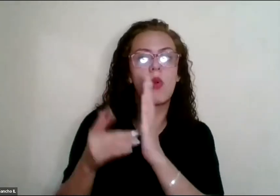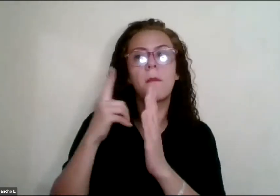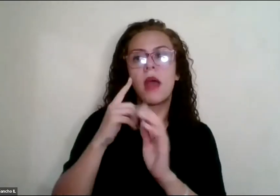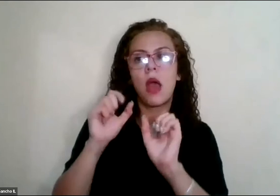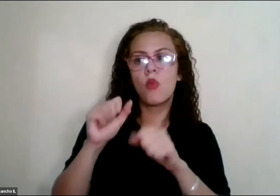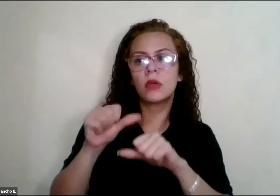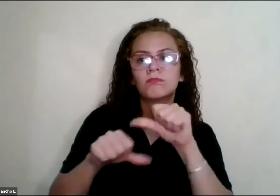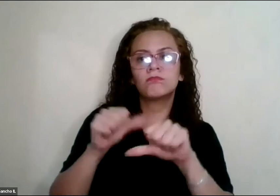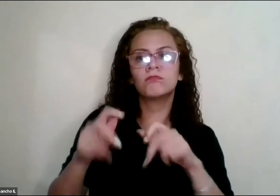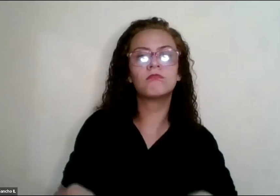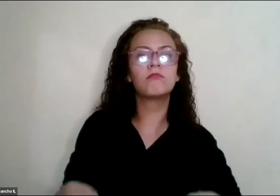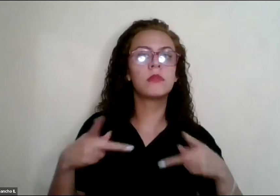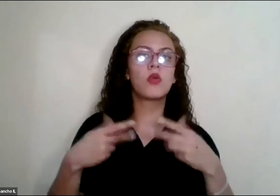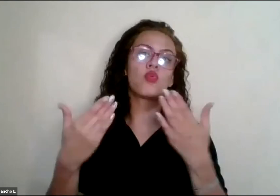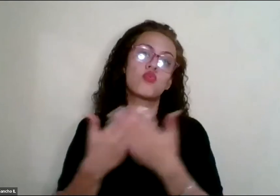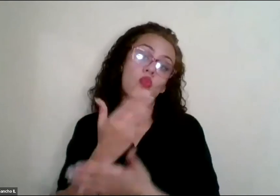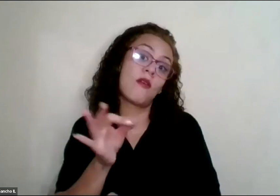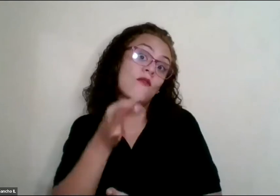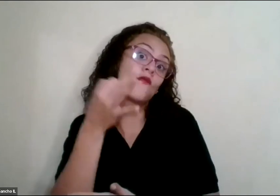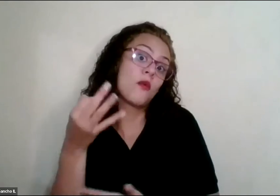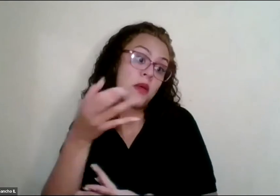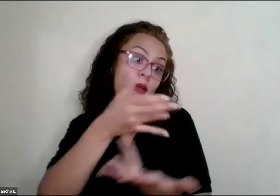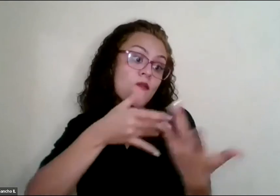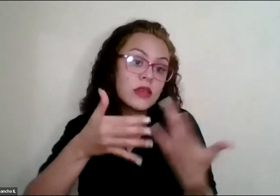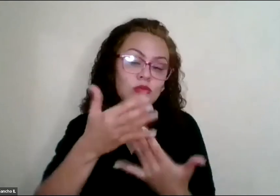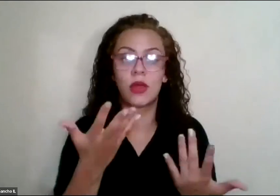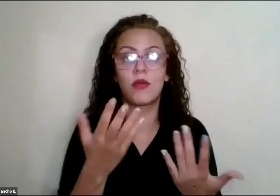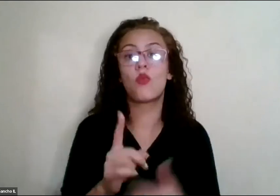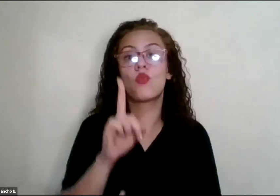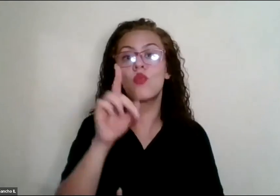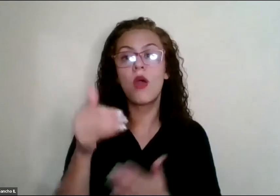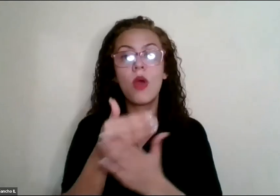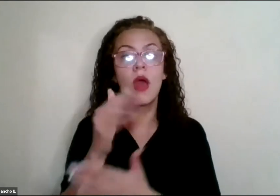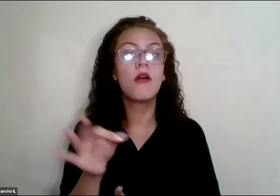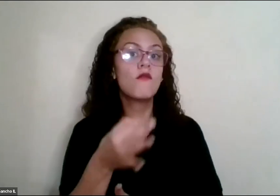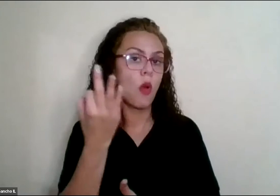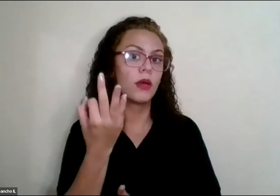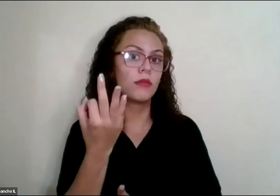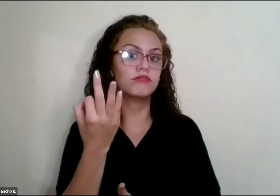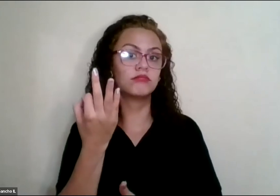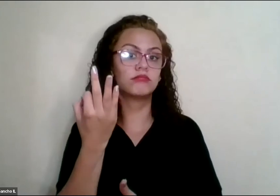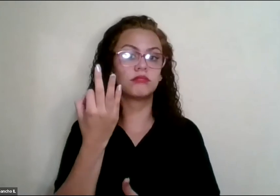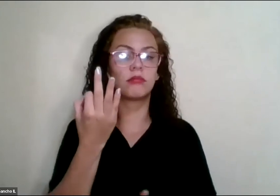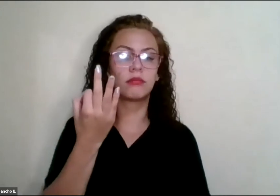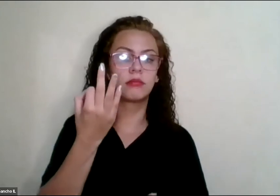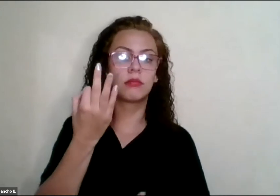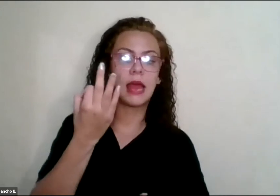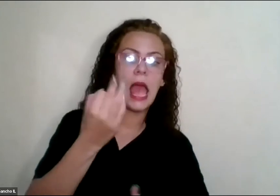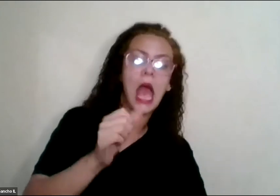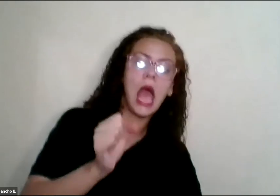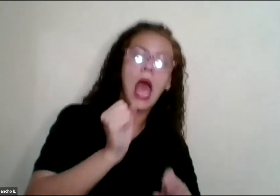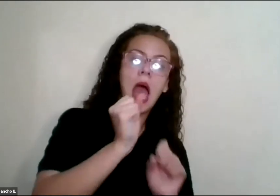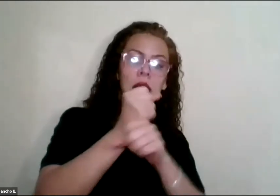sobrevivir en una nueva forma de relacionarnos, en una nueva forma de realizar